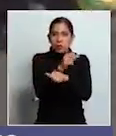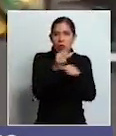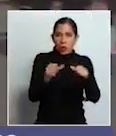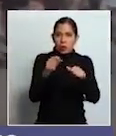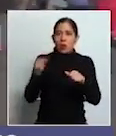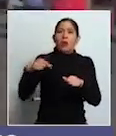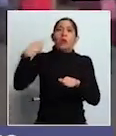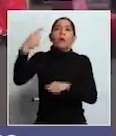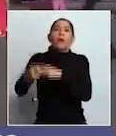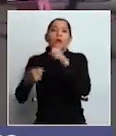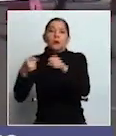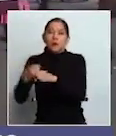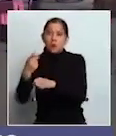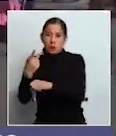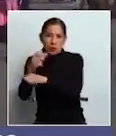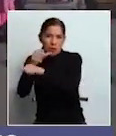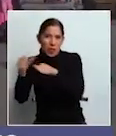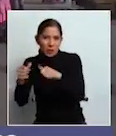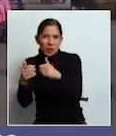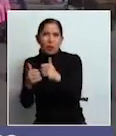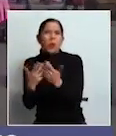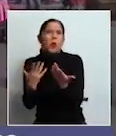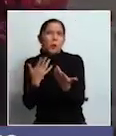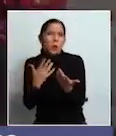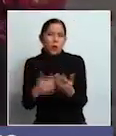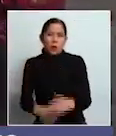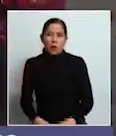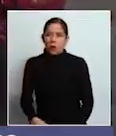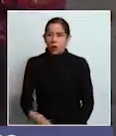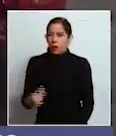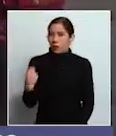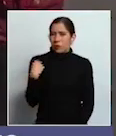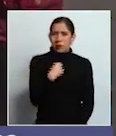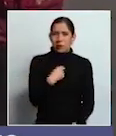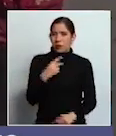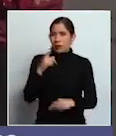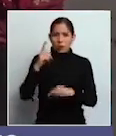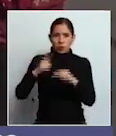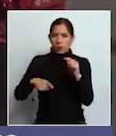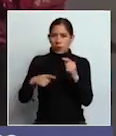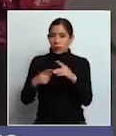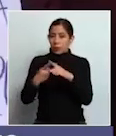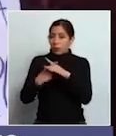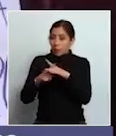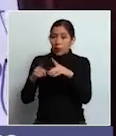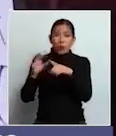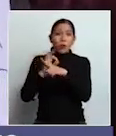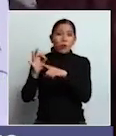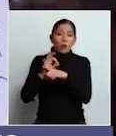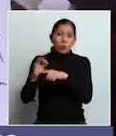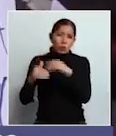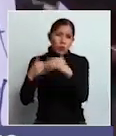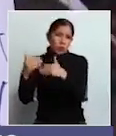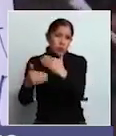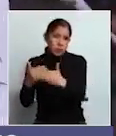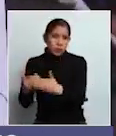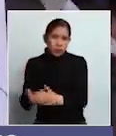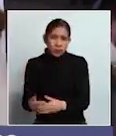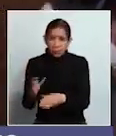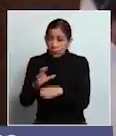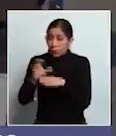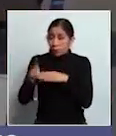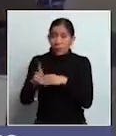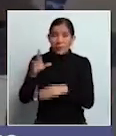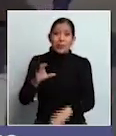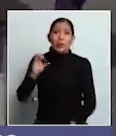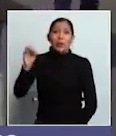cuesta 5, 6 bolivianos. Es por esa razón que no podemos ejecutarlo o completar el 100%